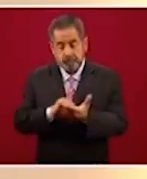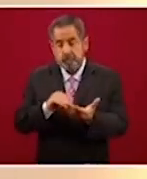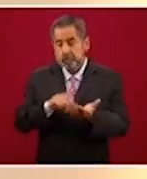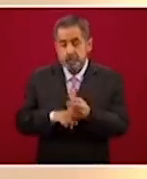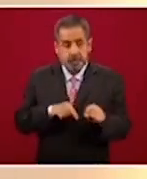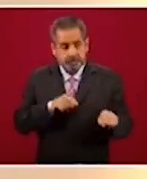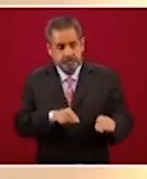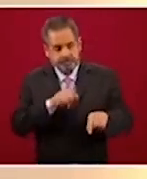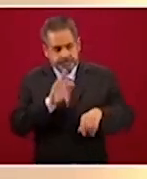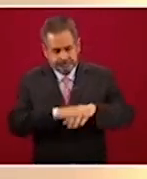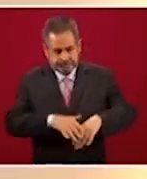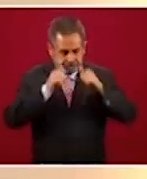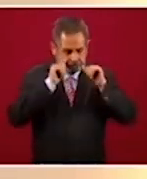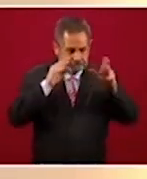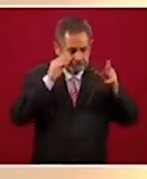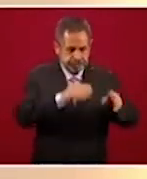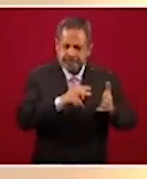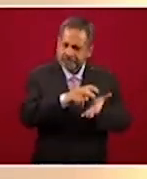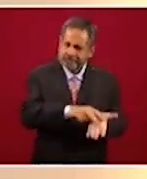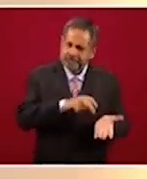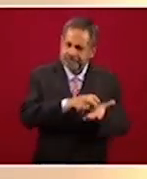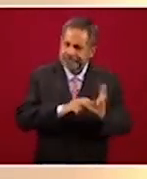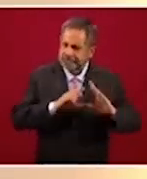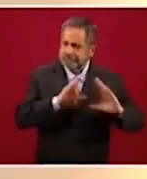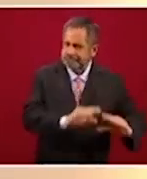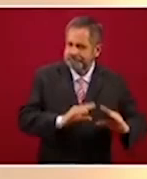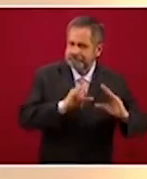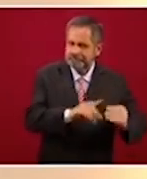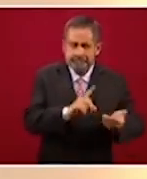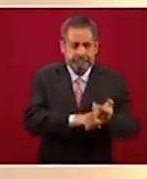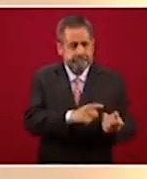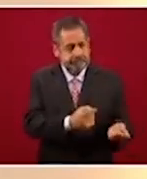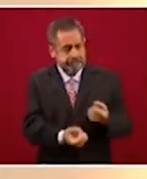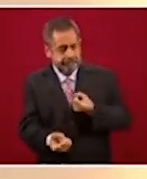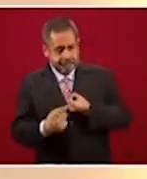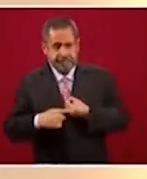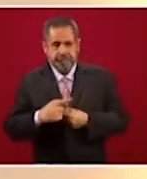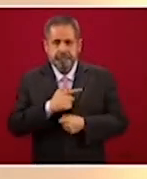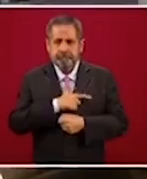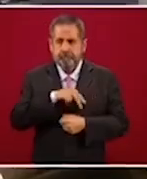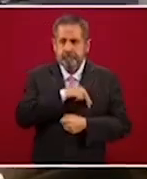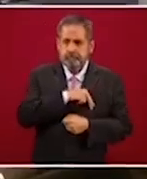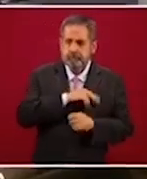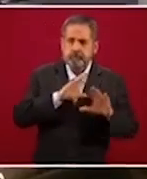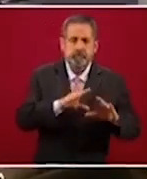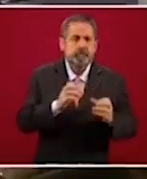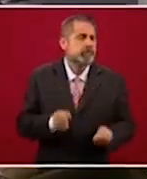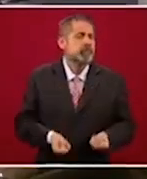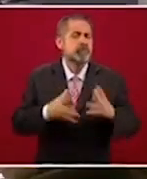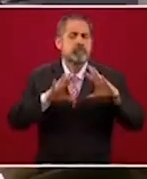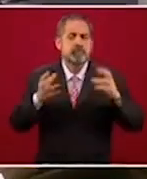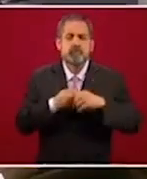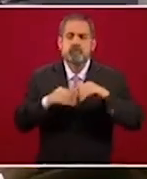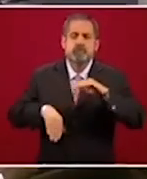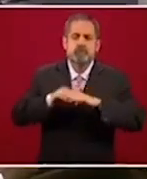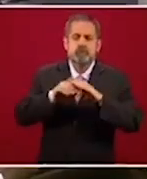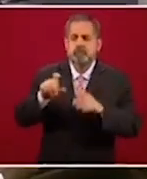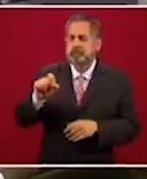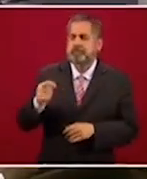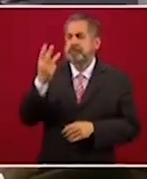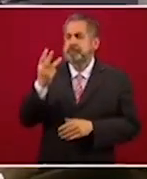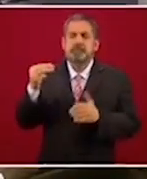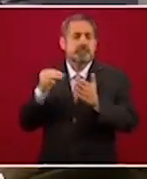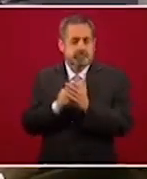intensificando el curso de formación inicial para la guardia nacional ya llevamos capacitados más casi 20 23.000